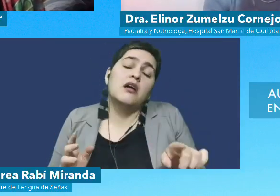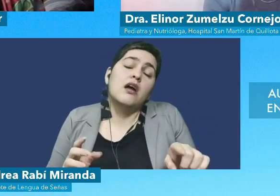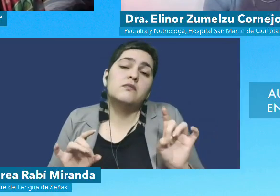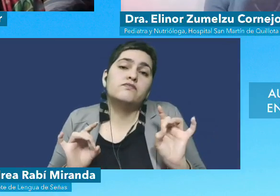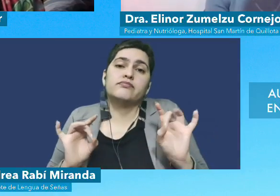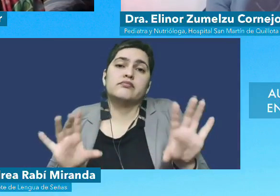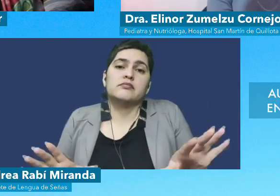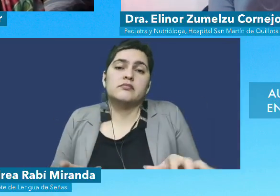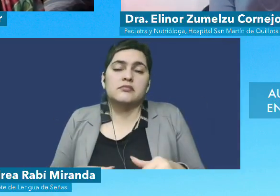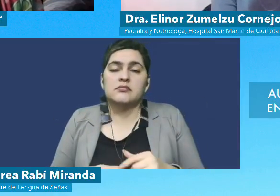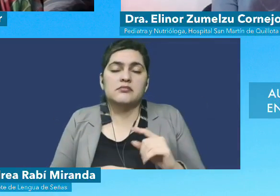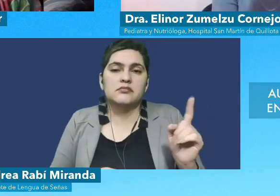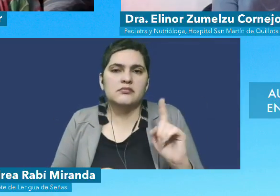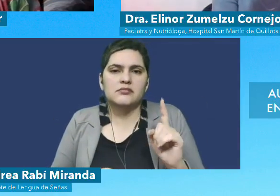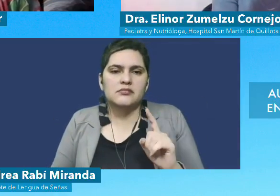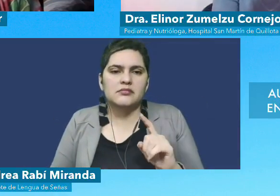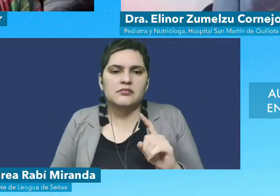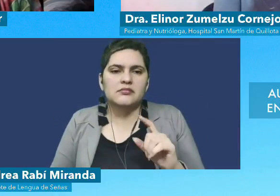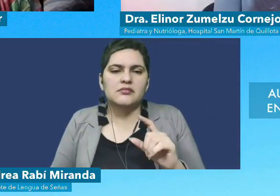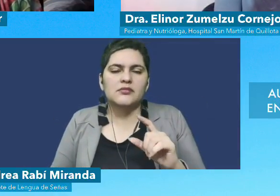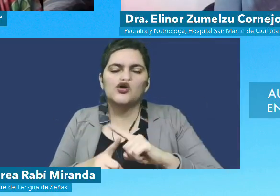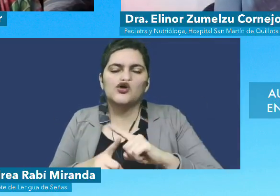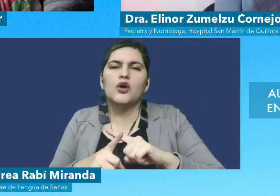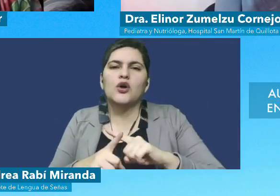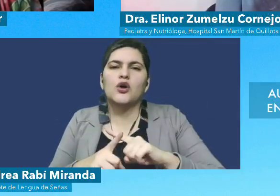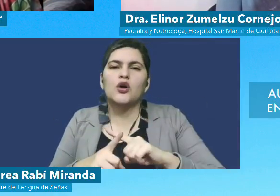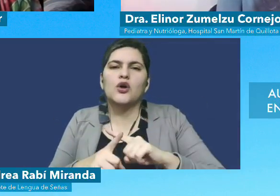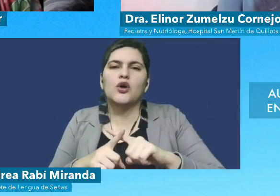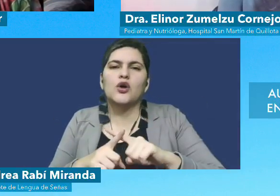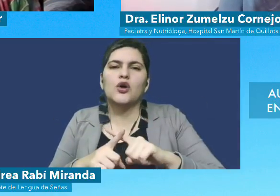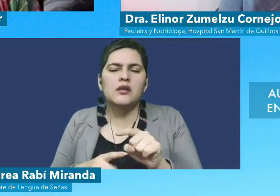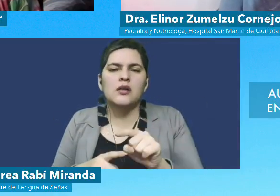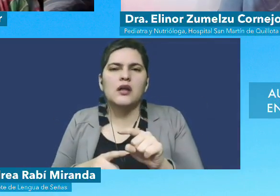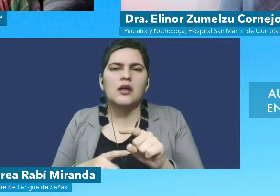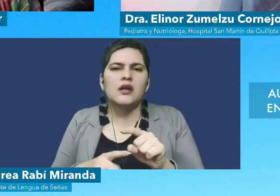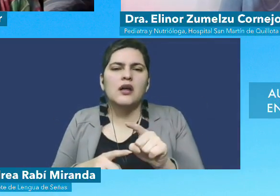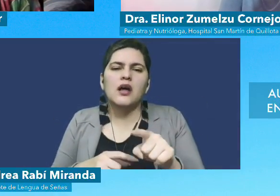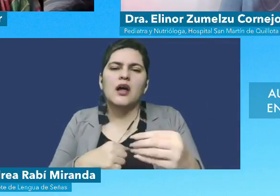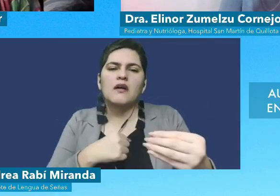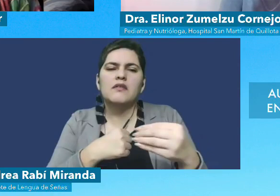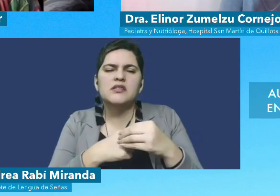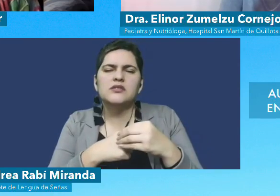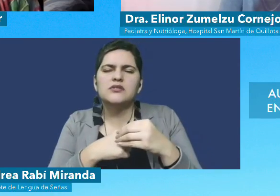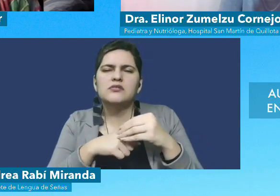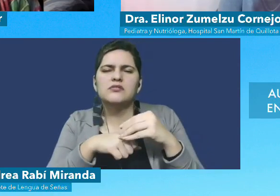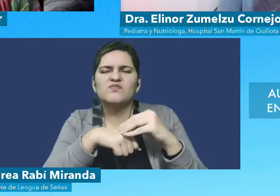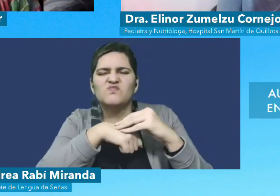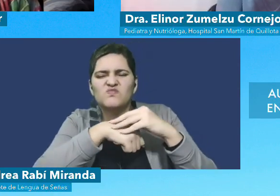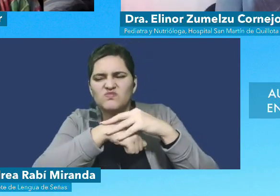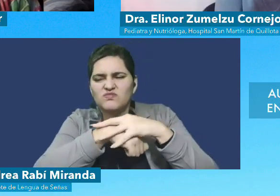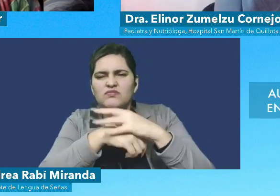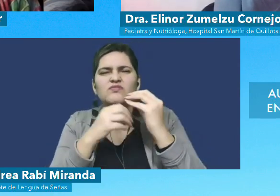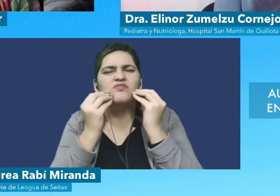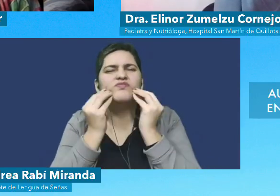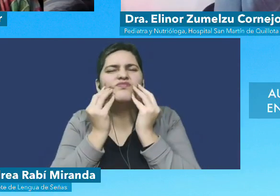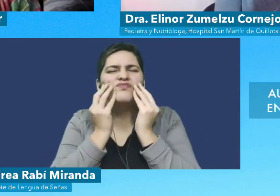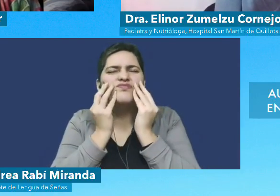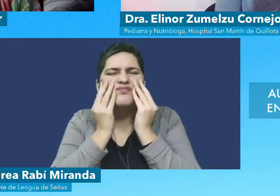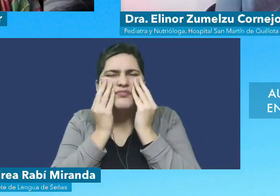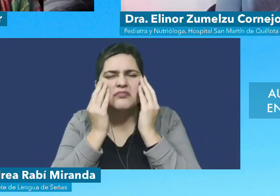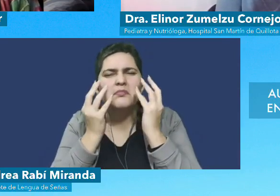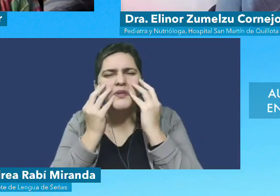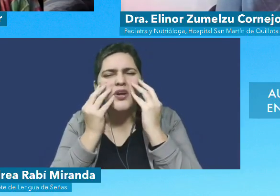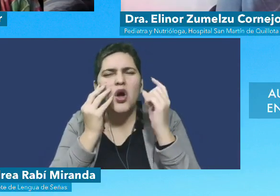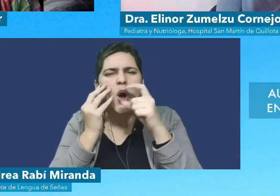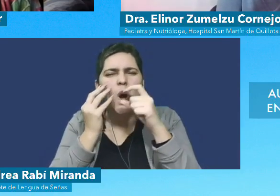Doctora, Orieta Vera Lara, una de las primeras cosas que noté en el niño fue que siempre tenía dermatitis, sobre todo en los pómulos. Siempre su tono de piel era coloradito. Cuando ya se